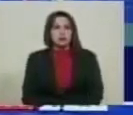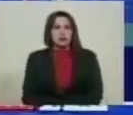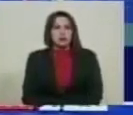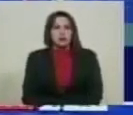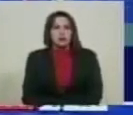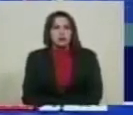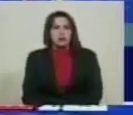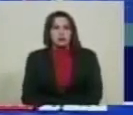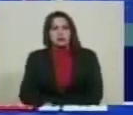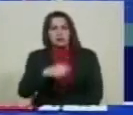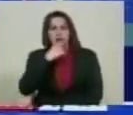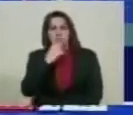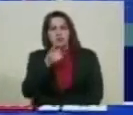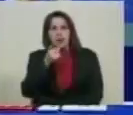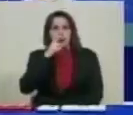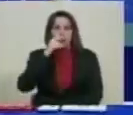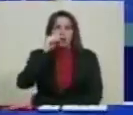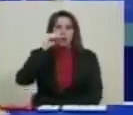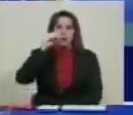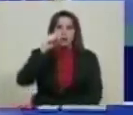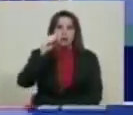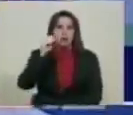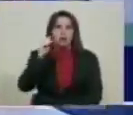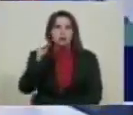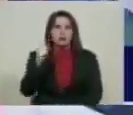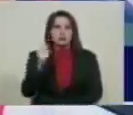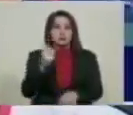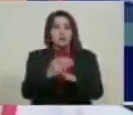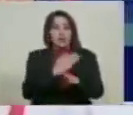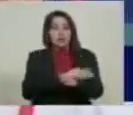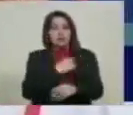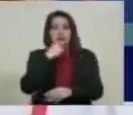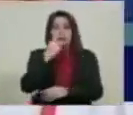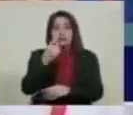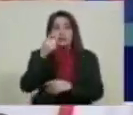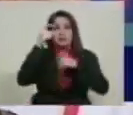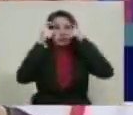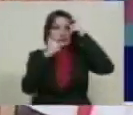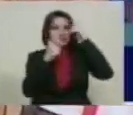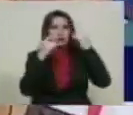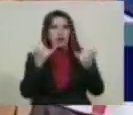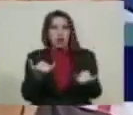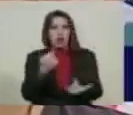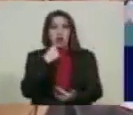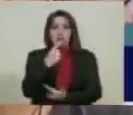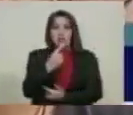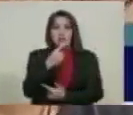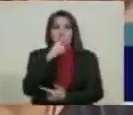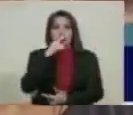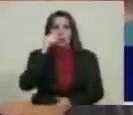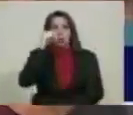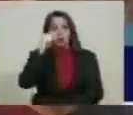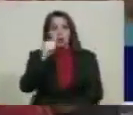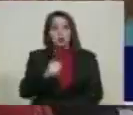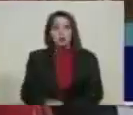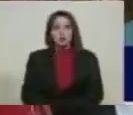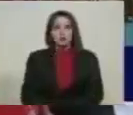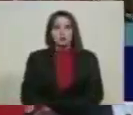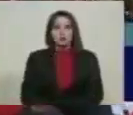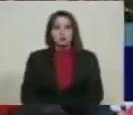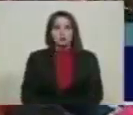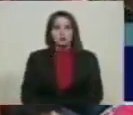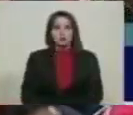Que Maduro, antes que Chávez, pero ahora es con Maduro. Que Maduro esto, que Maduro aquello.